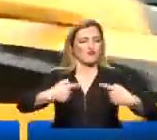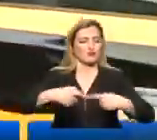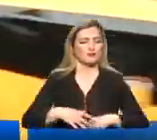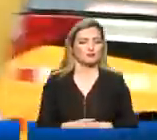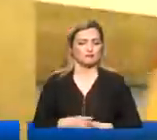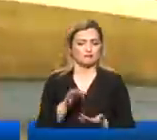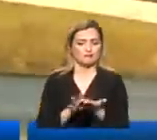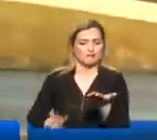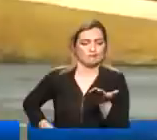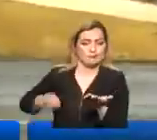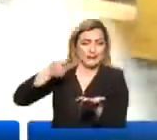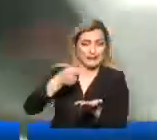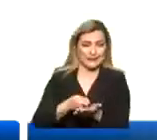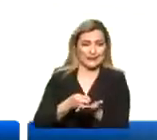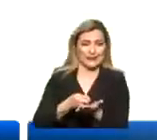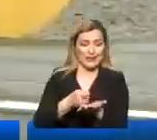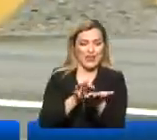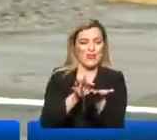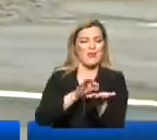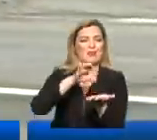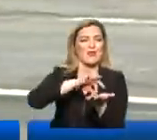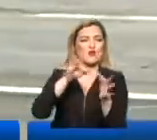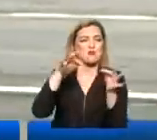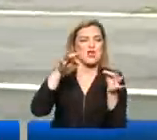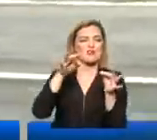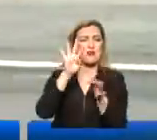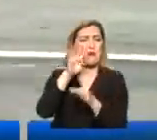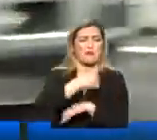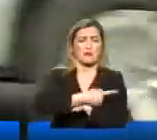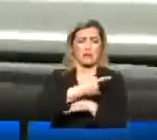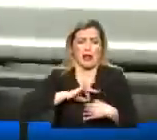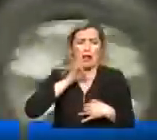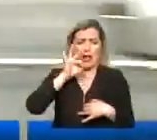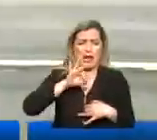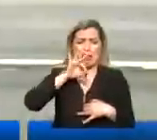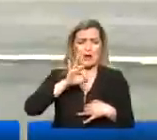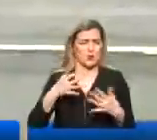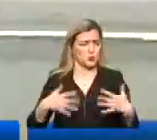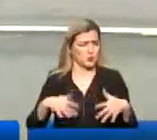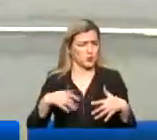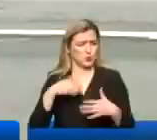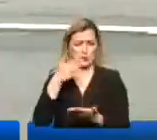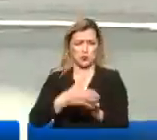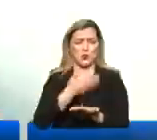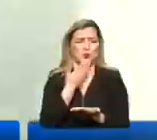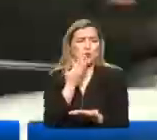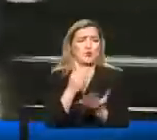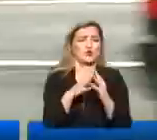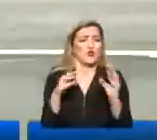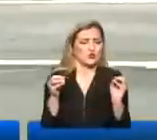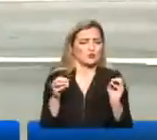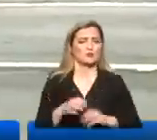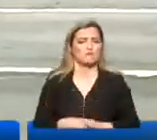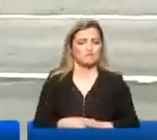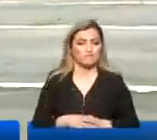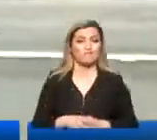coronavirus. Hasta 4 días puede permanecer en un billete el virus activo. Eso hay que evitar a toda costa, incluso en el